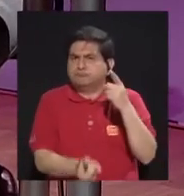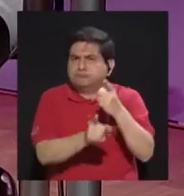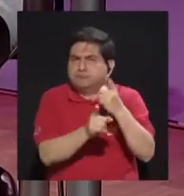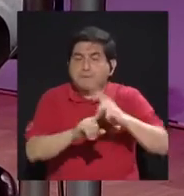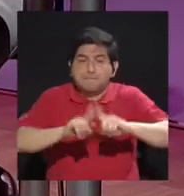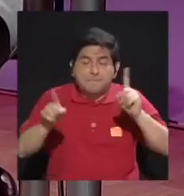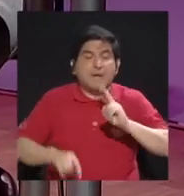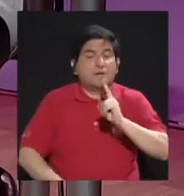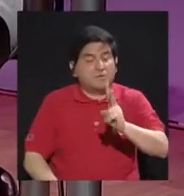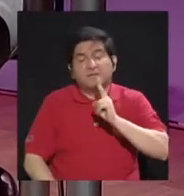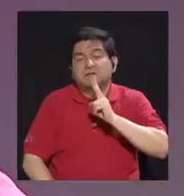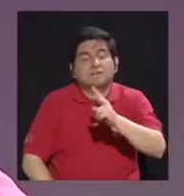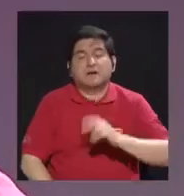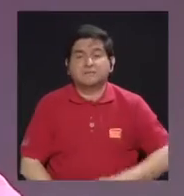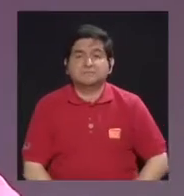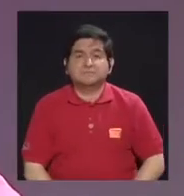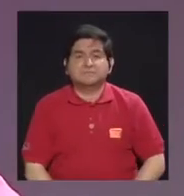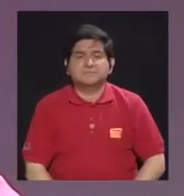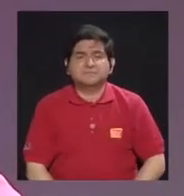es la realidad.